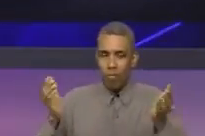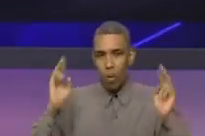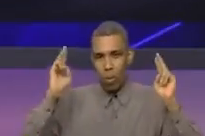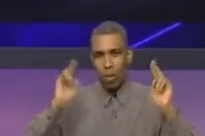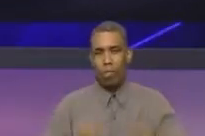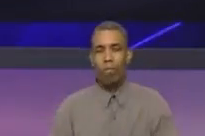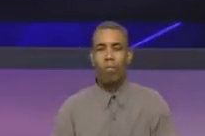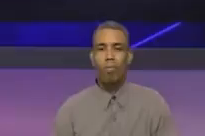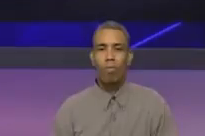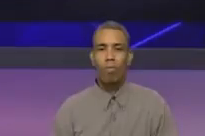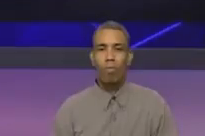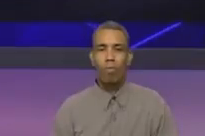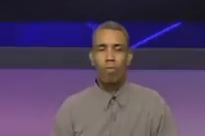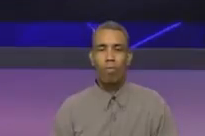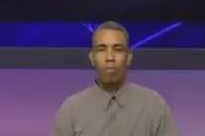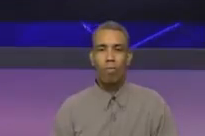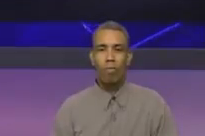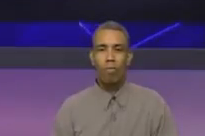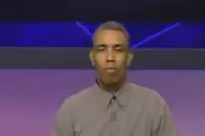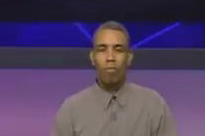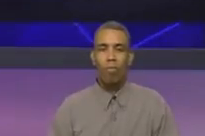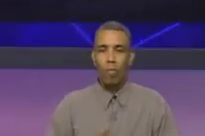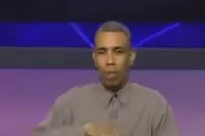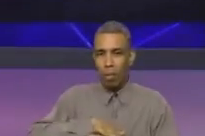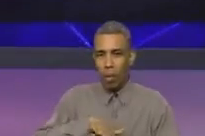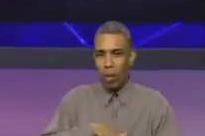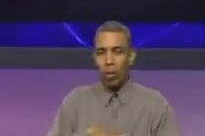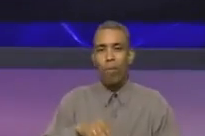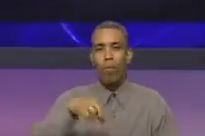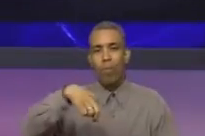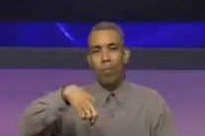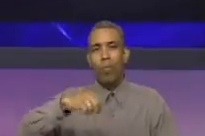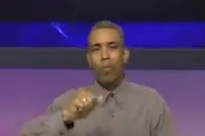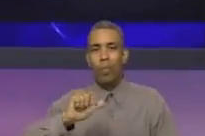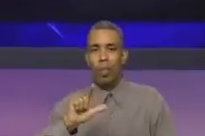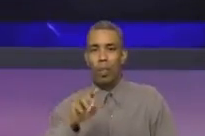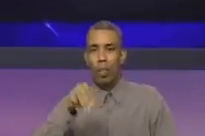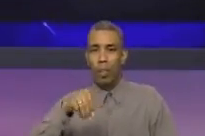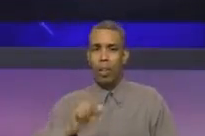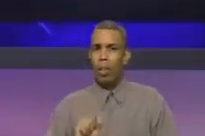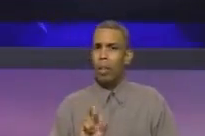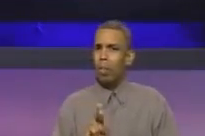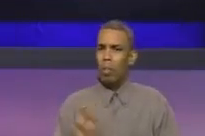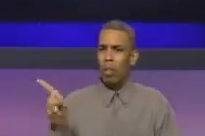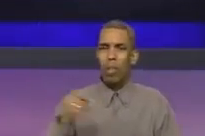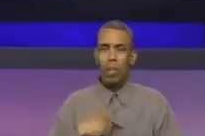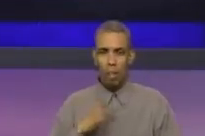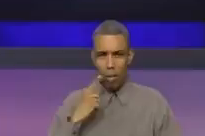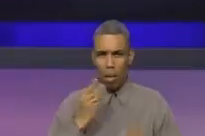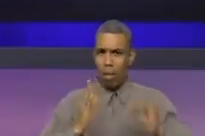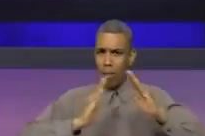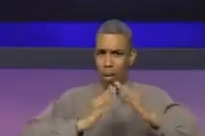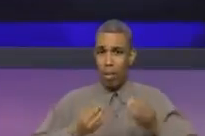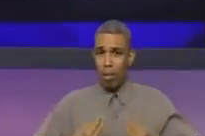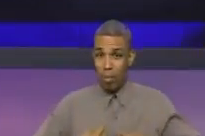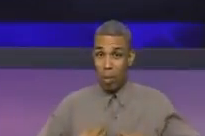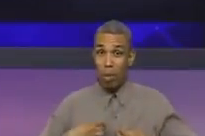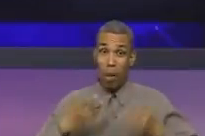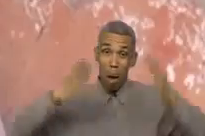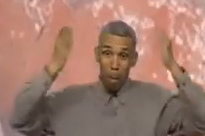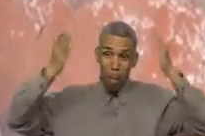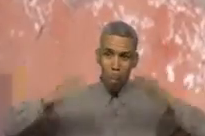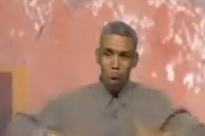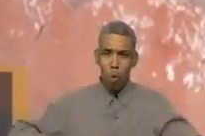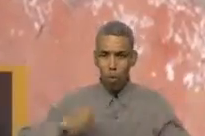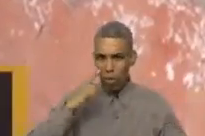Preocupada se encuentra un habitante del barrio El Palmar, quien asegura que el pozo de su casa está a punto de desplomarse.